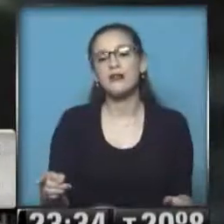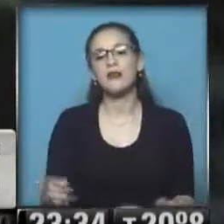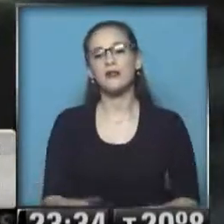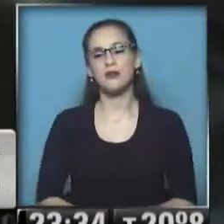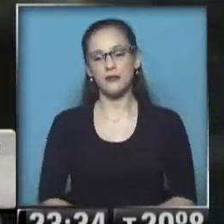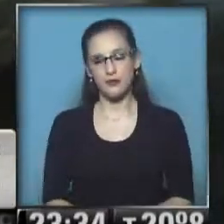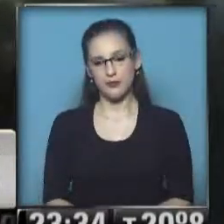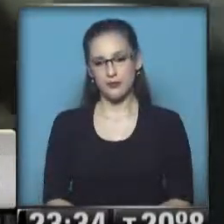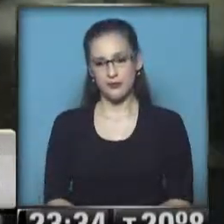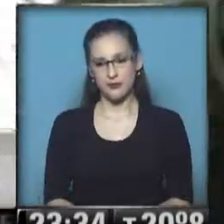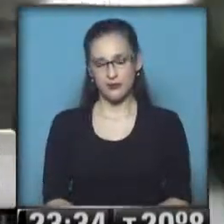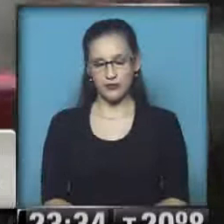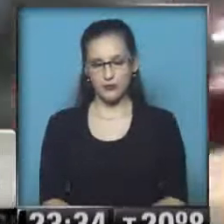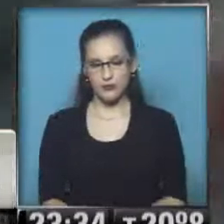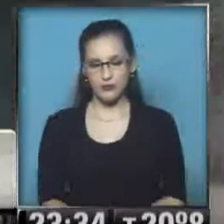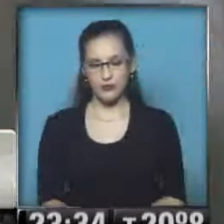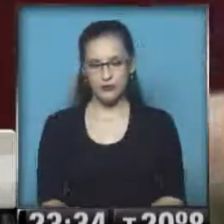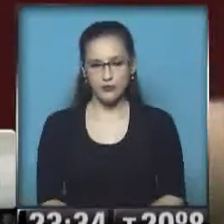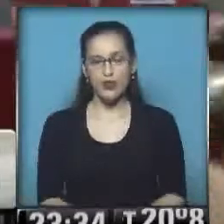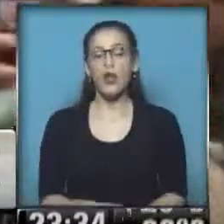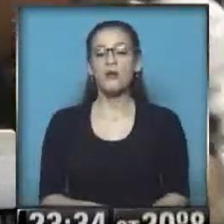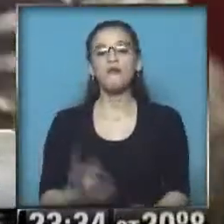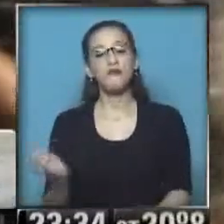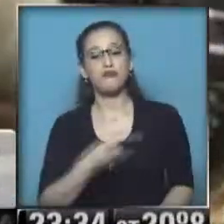los buenos, ¿no? Nosotros creemos